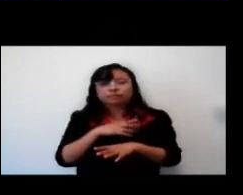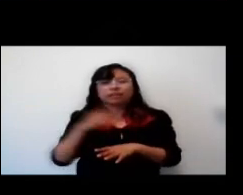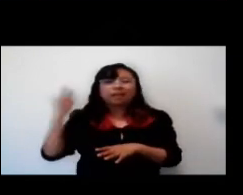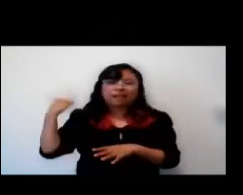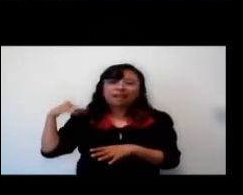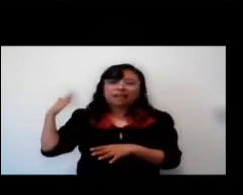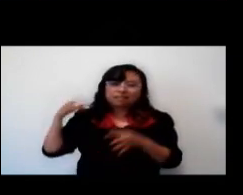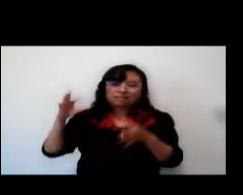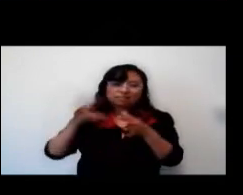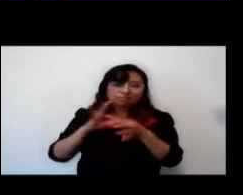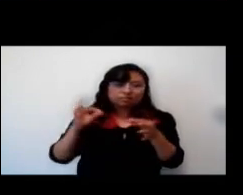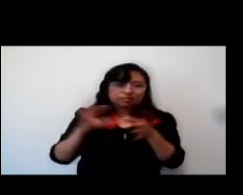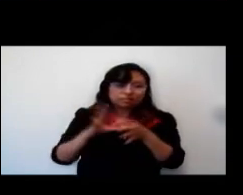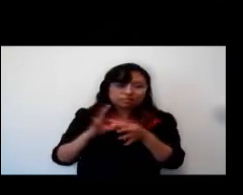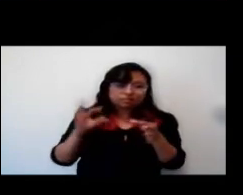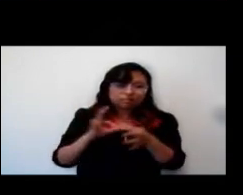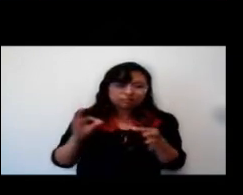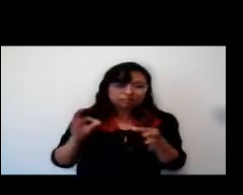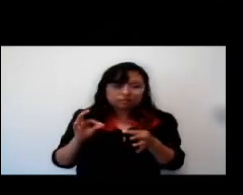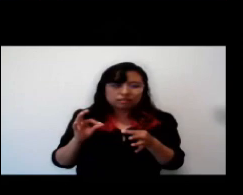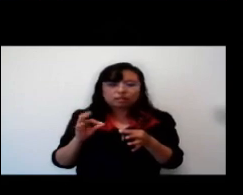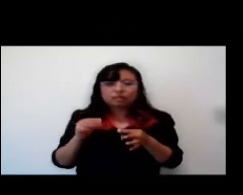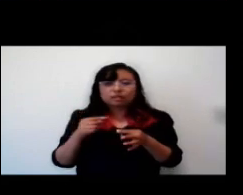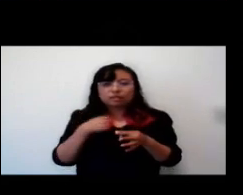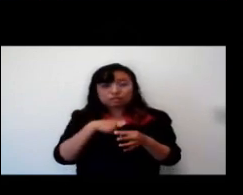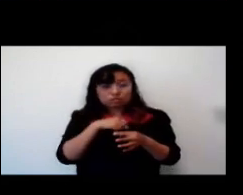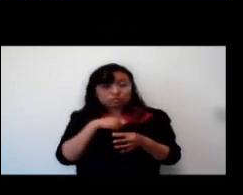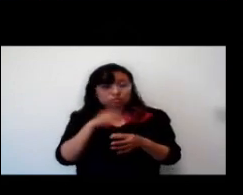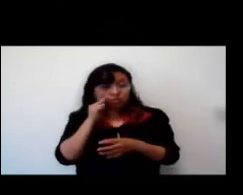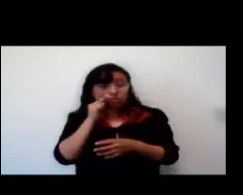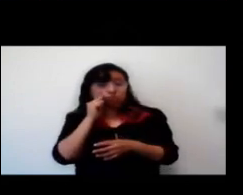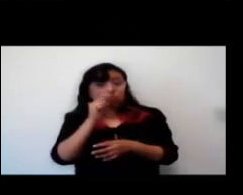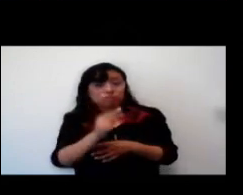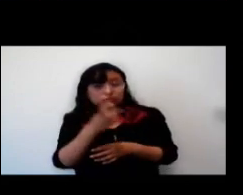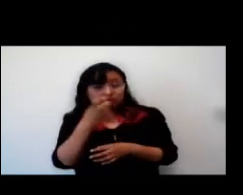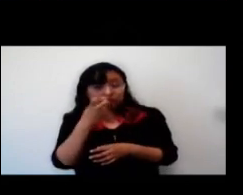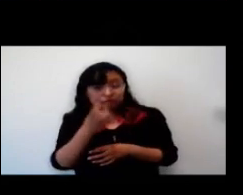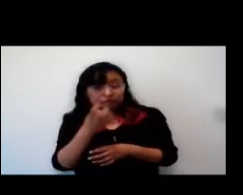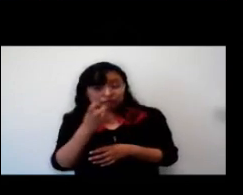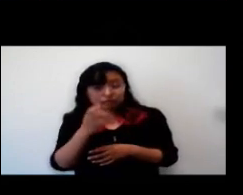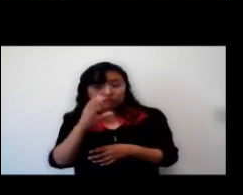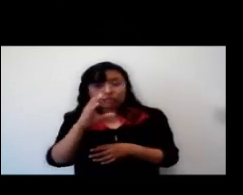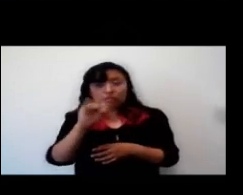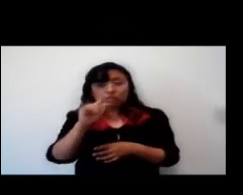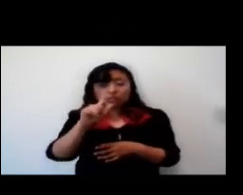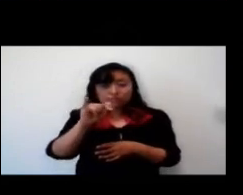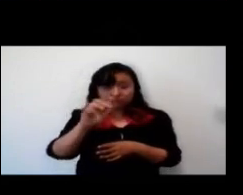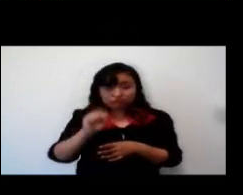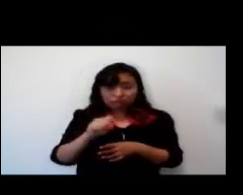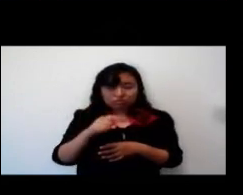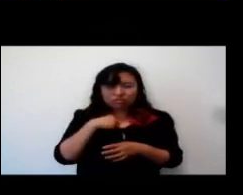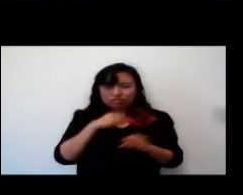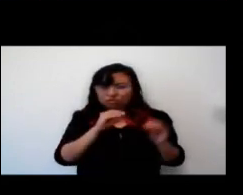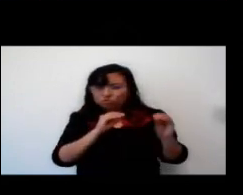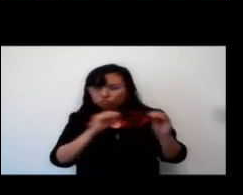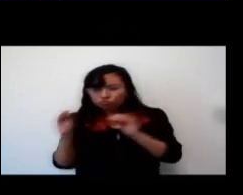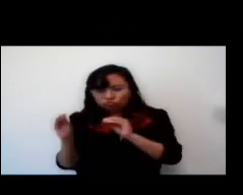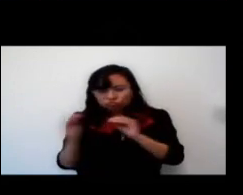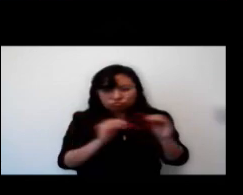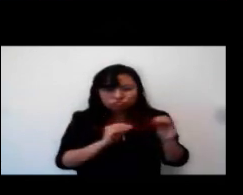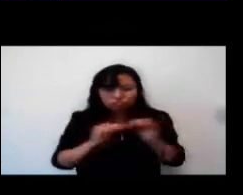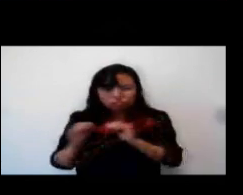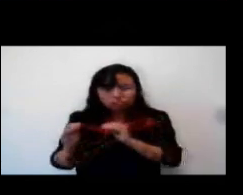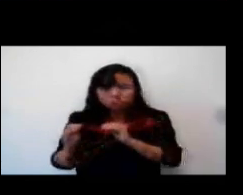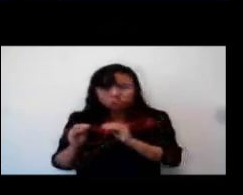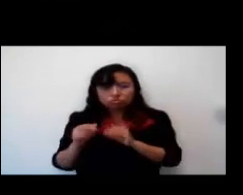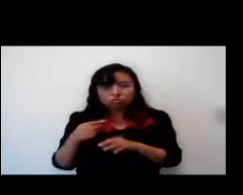las ponentes previas, y vemos que estas células con estos cilios se mueven. Al moverse